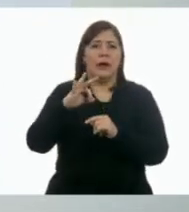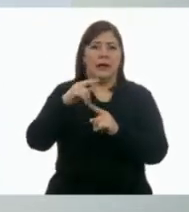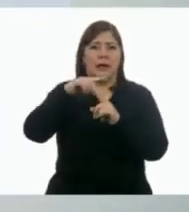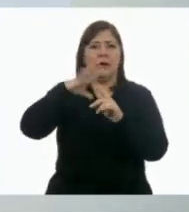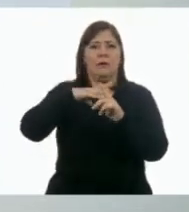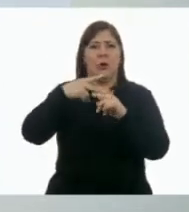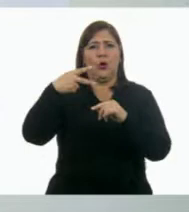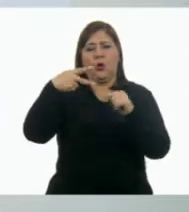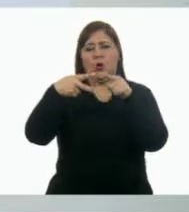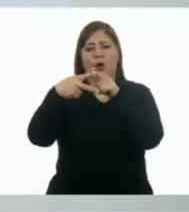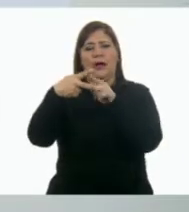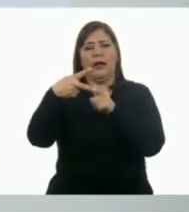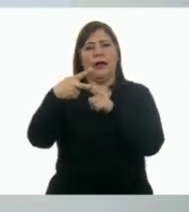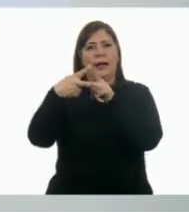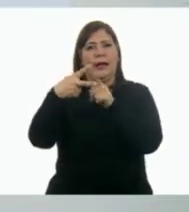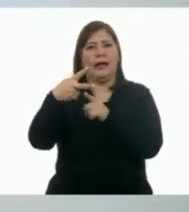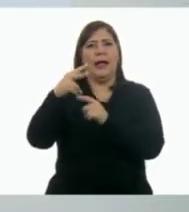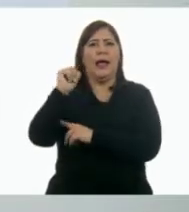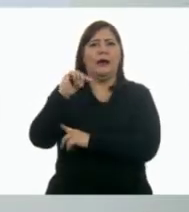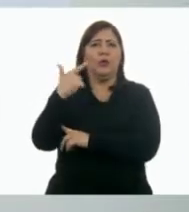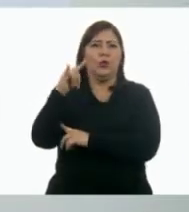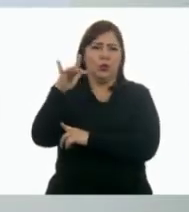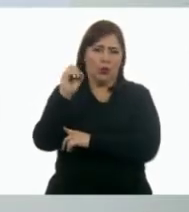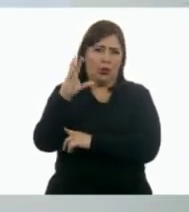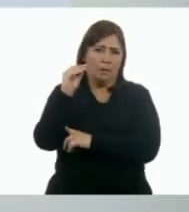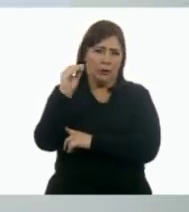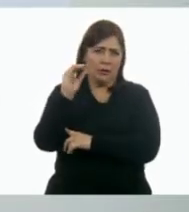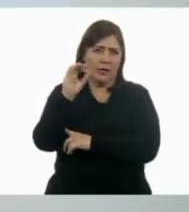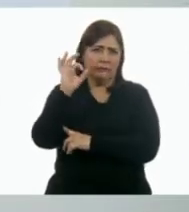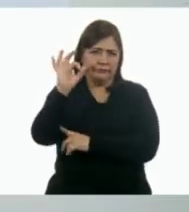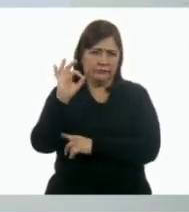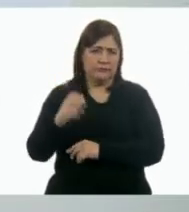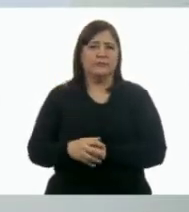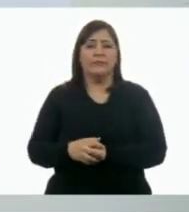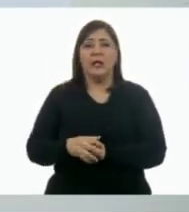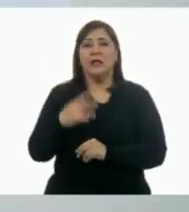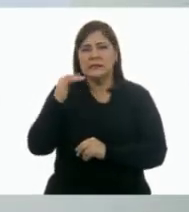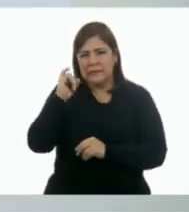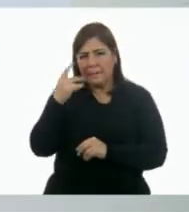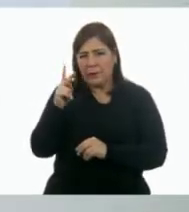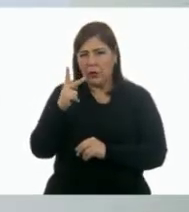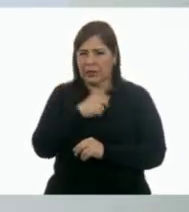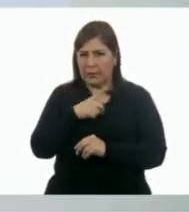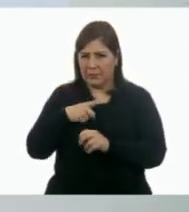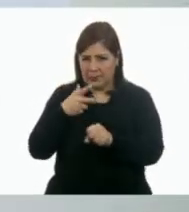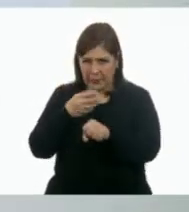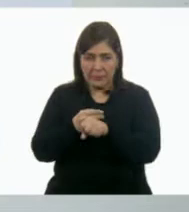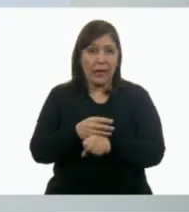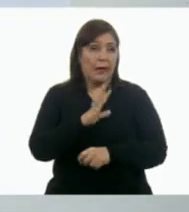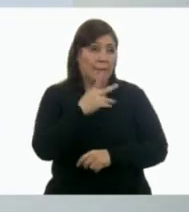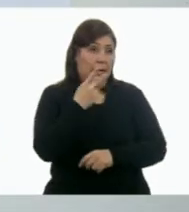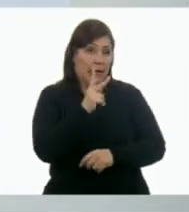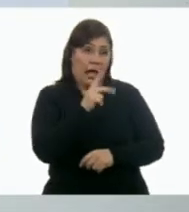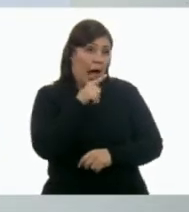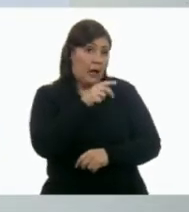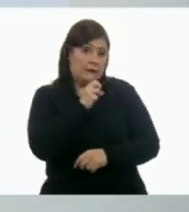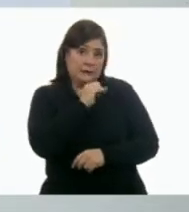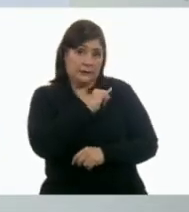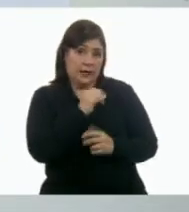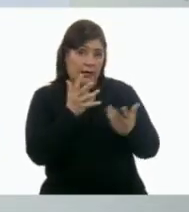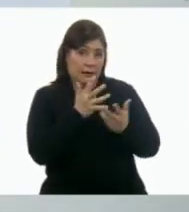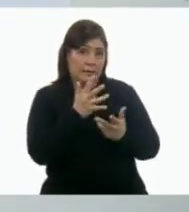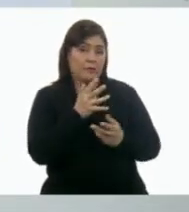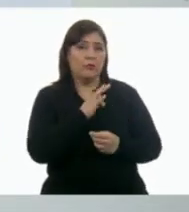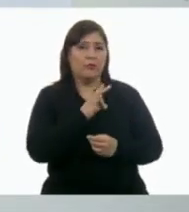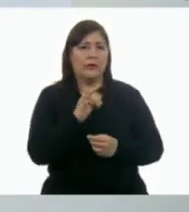está formando. Pero tendríamos que arreglarla, ¿no? O sea... El chiste es que así la puso.